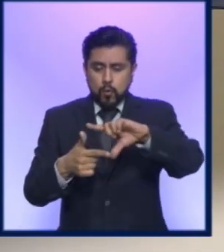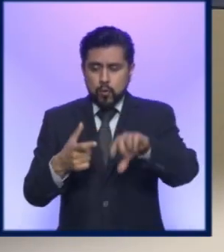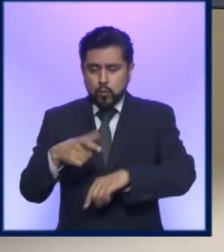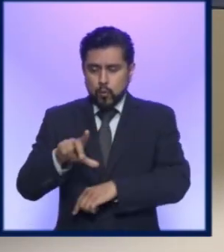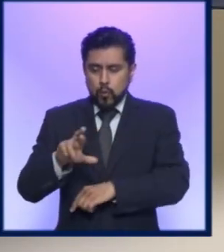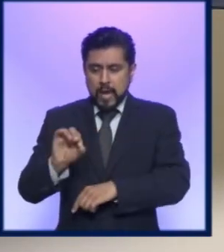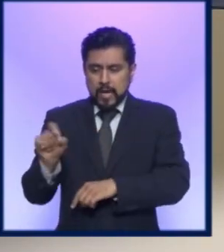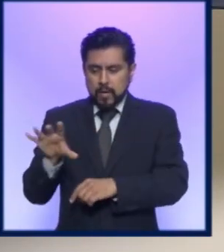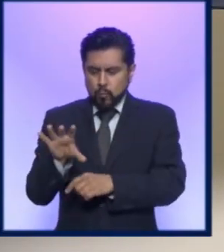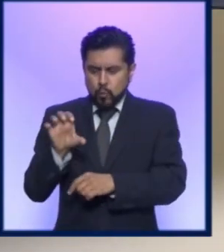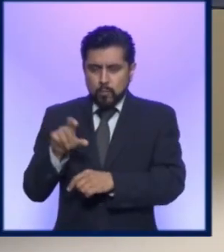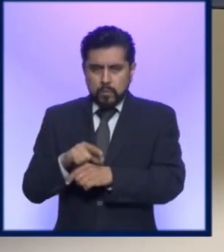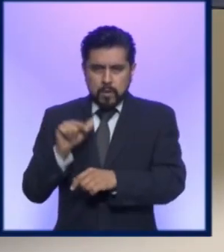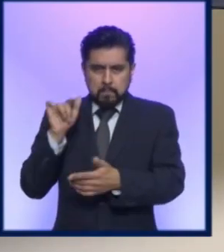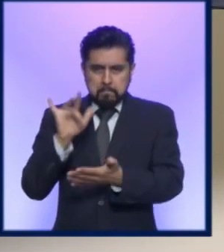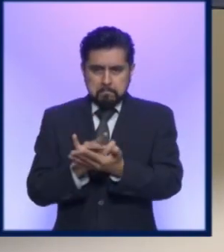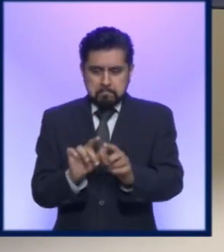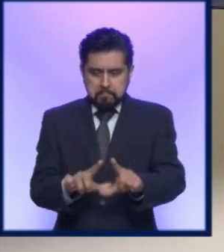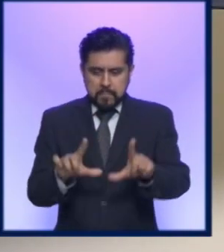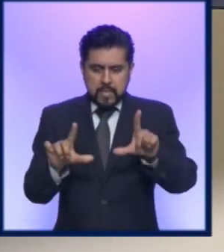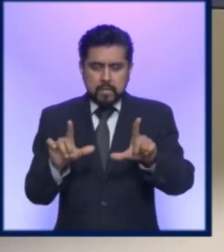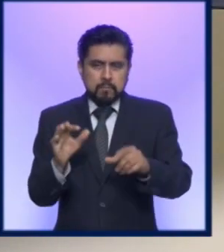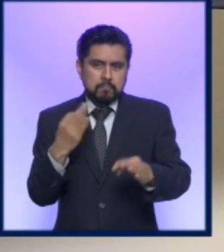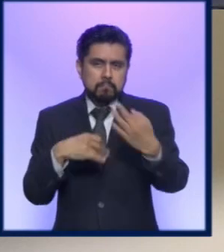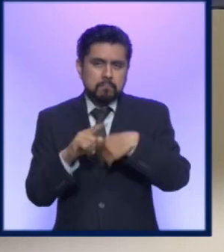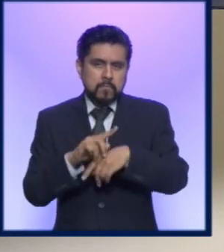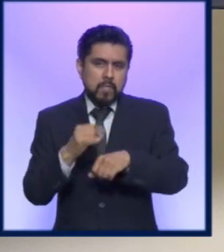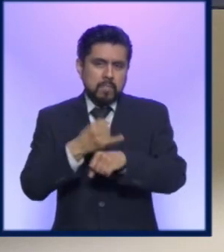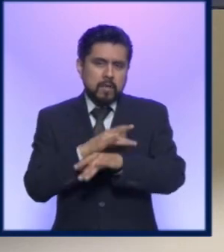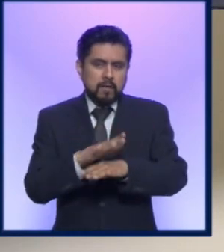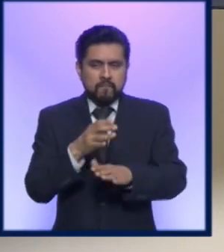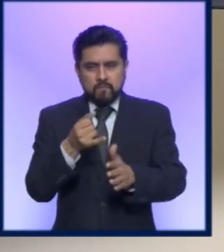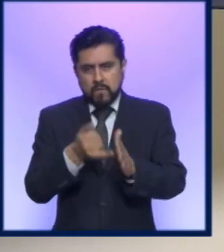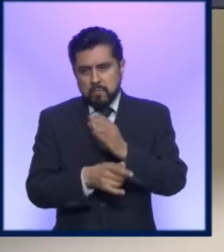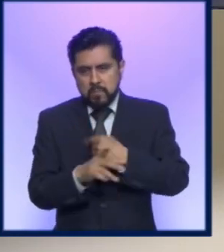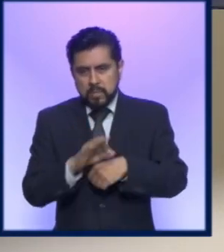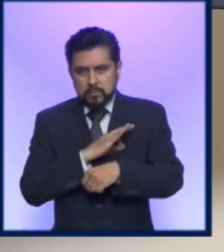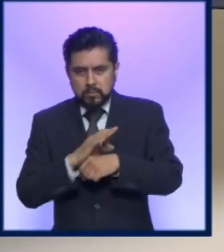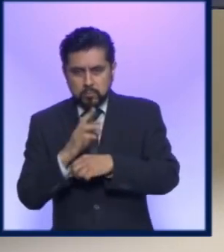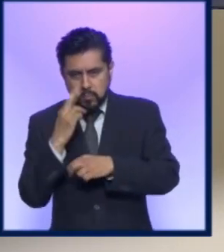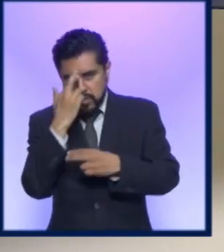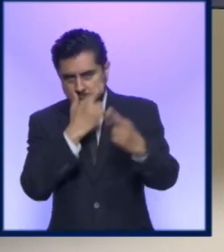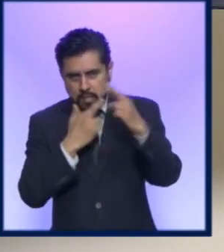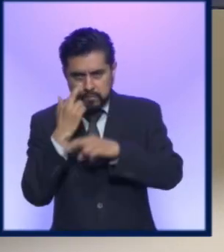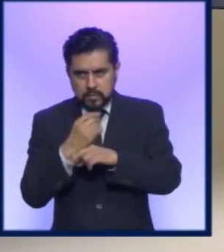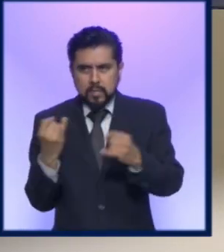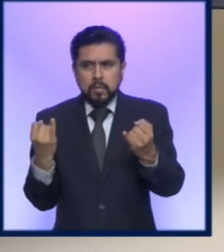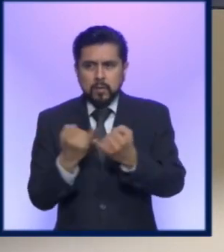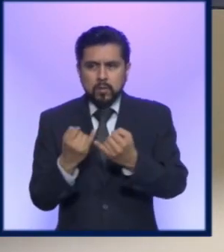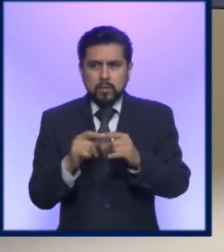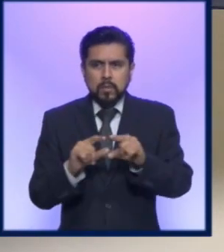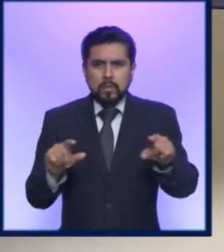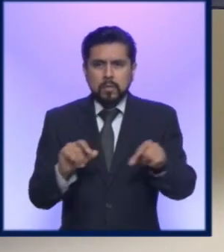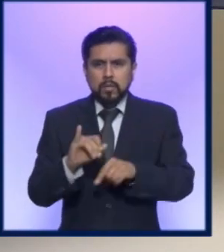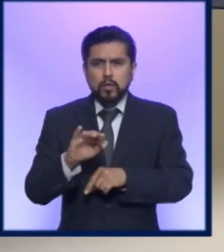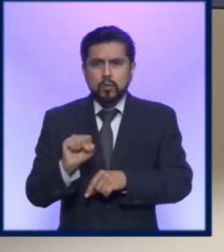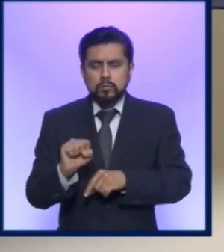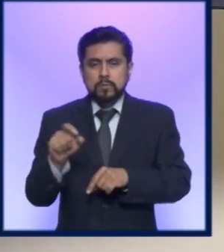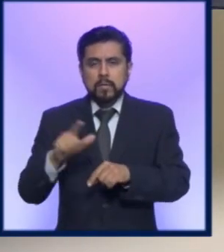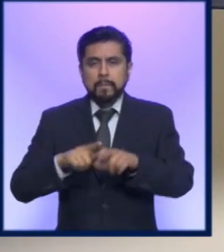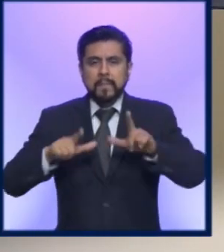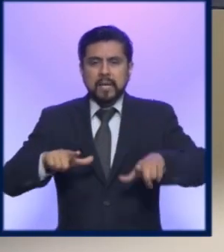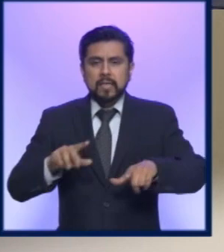viendo en pantalla y por supuesto todas las jurisprudencias y tesis del tribunal electoral las podrá consultar en el yus electoral en la